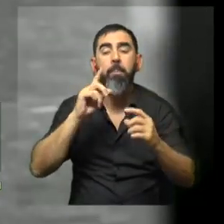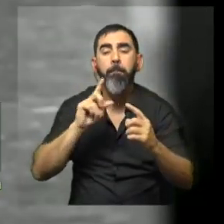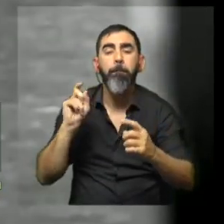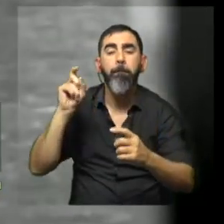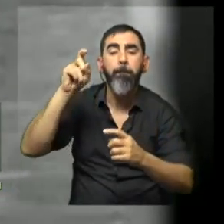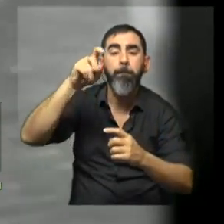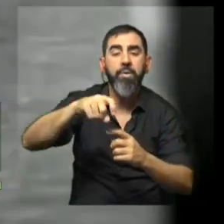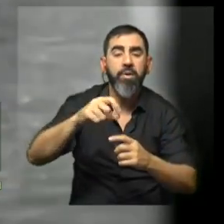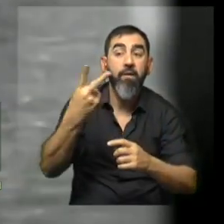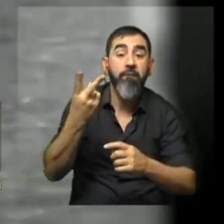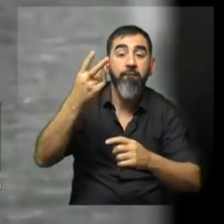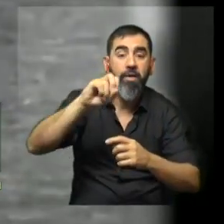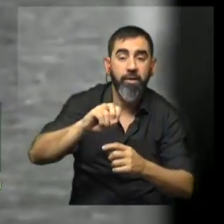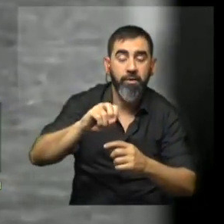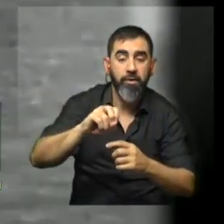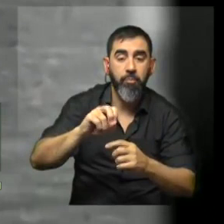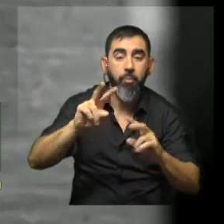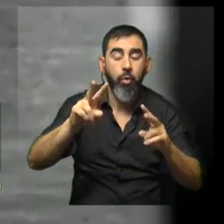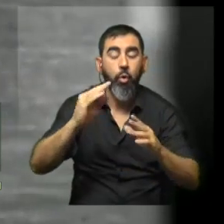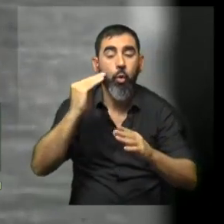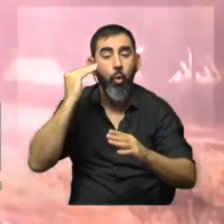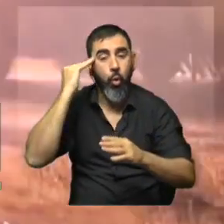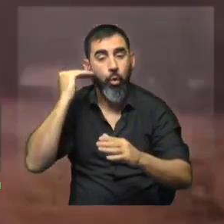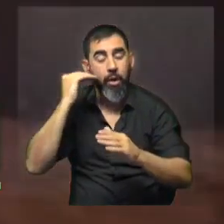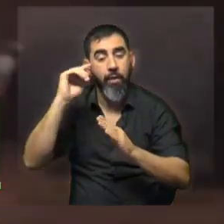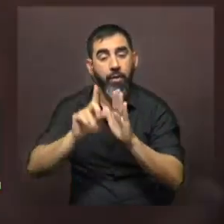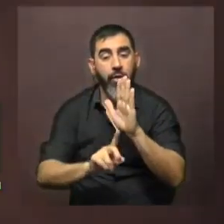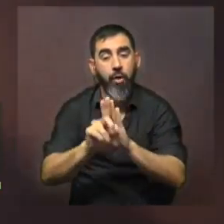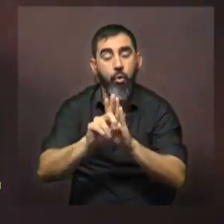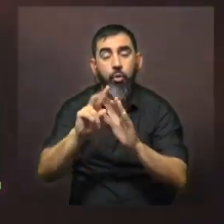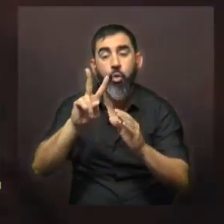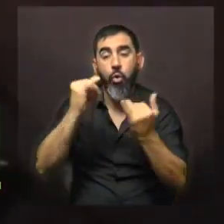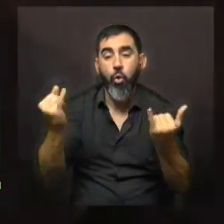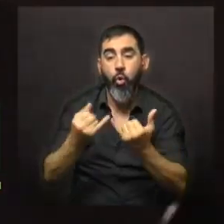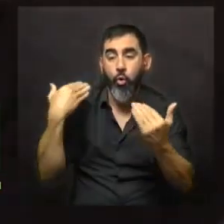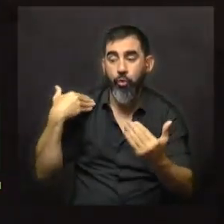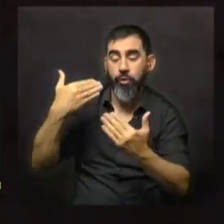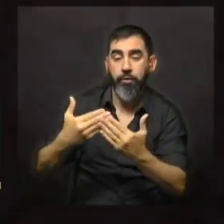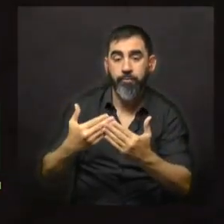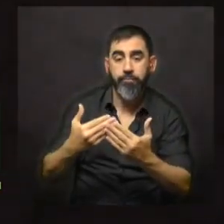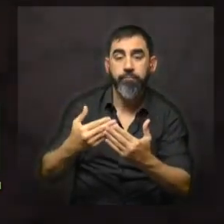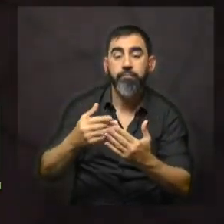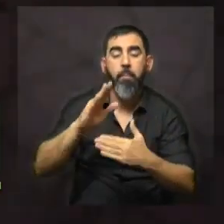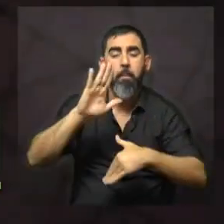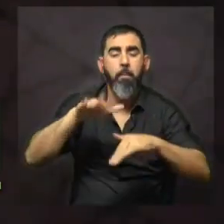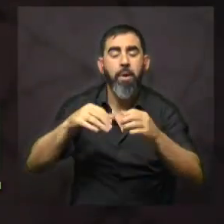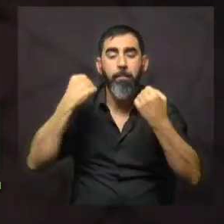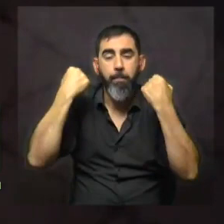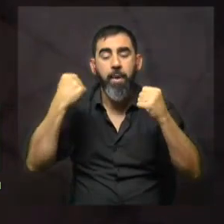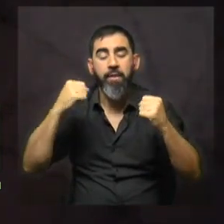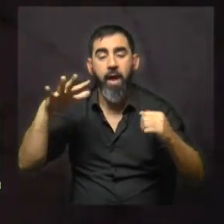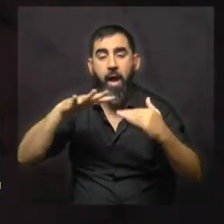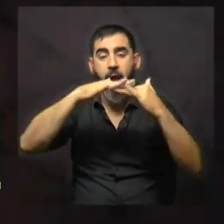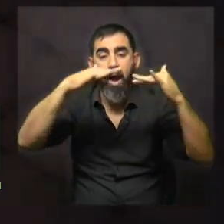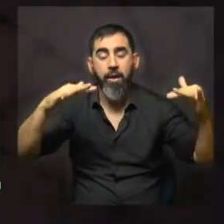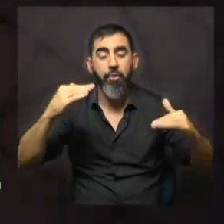misiles, más de 20, por el régimen norcoreano en los últimos dos días. Tormenta Vigilante es el mayor ejercicio aéreo